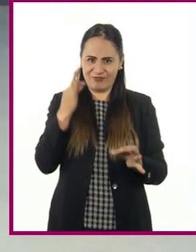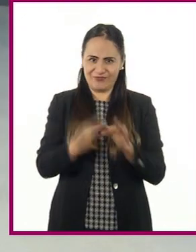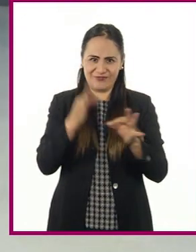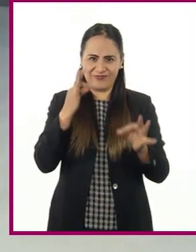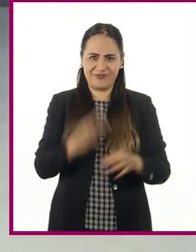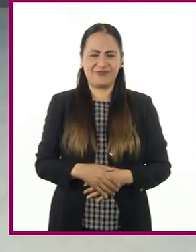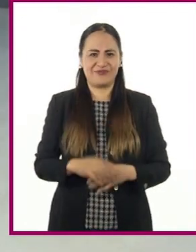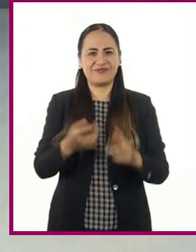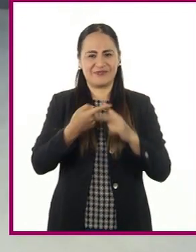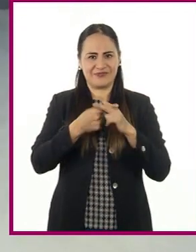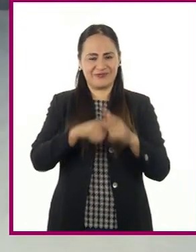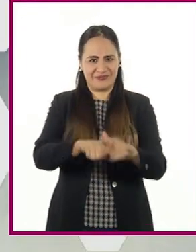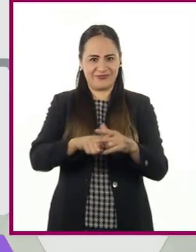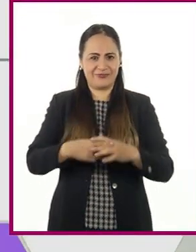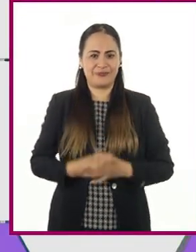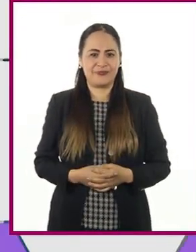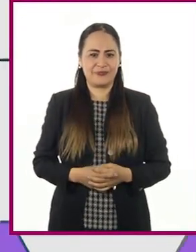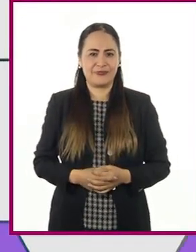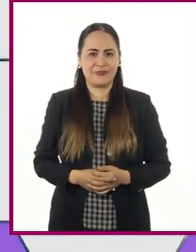listas? ¡Comenzamos!